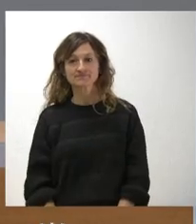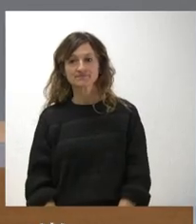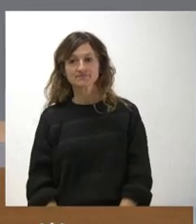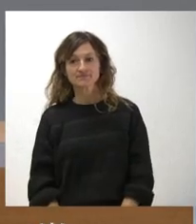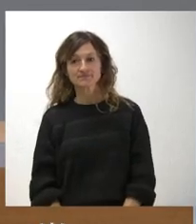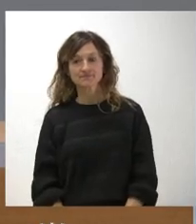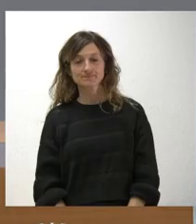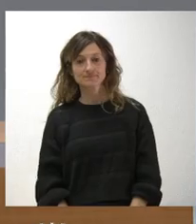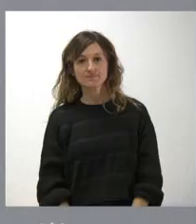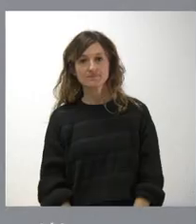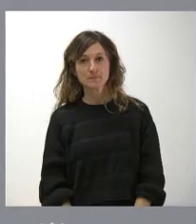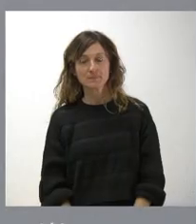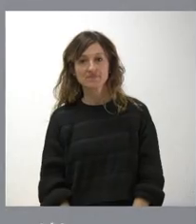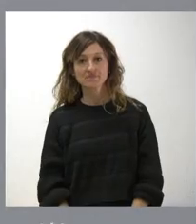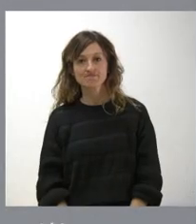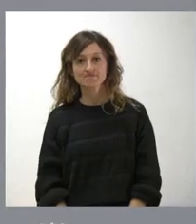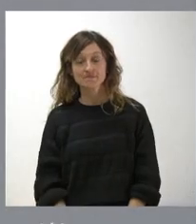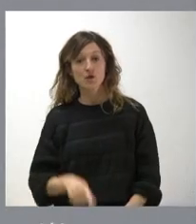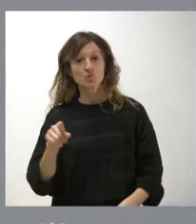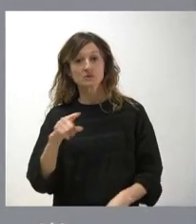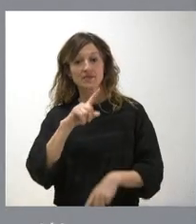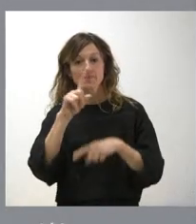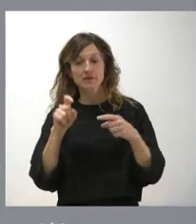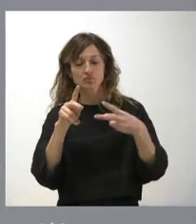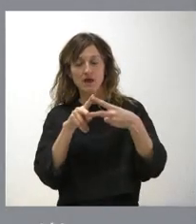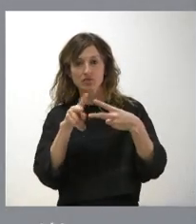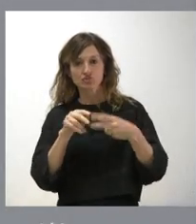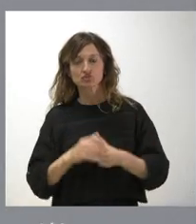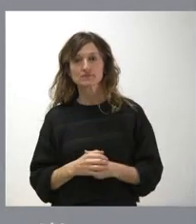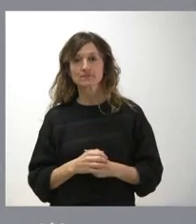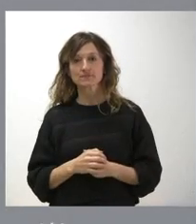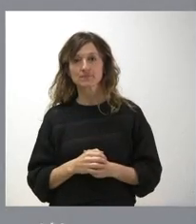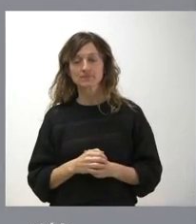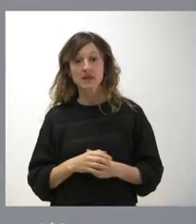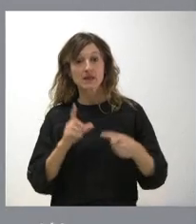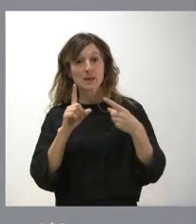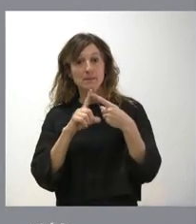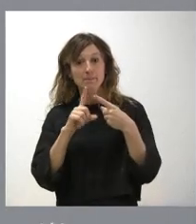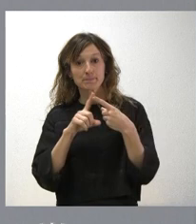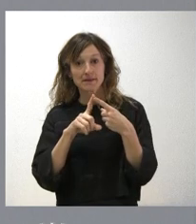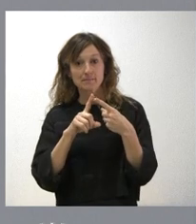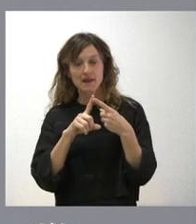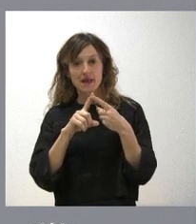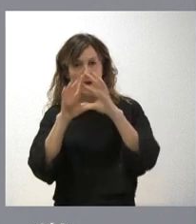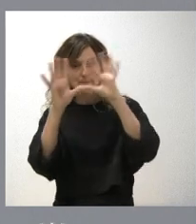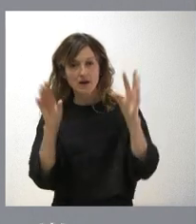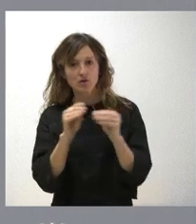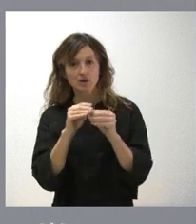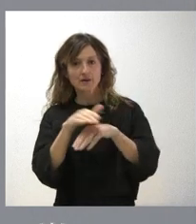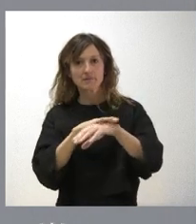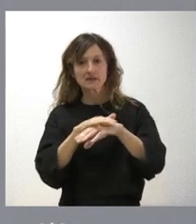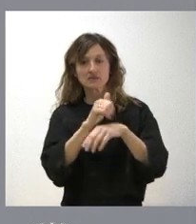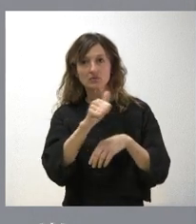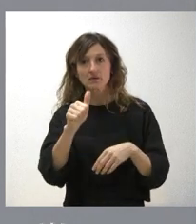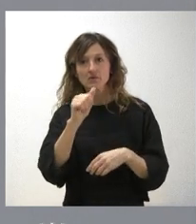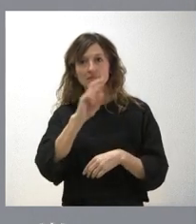Segovia pues plantea dos cuestiones quizá la primera pregunta de valorar a cada uno de los ministros primo Son